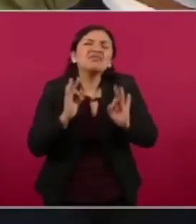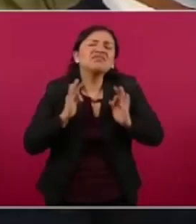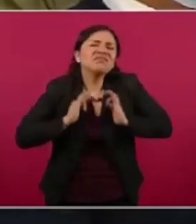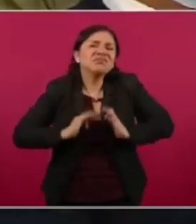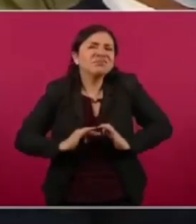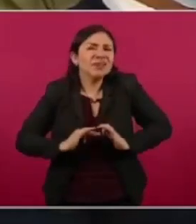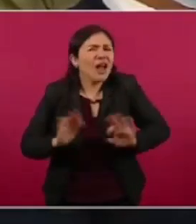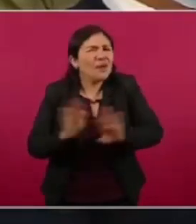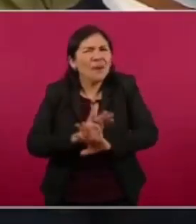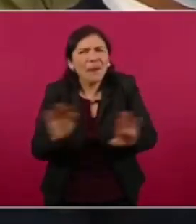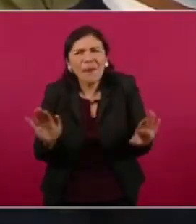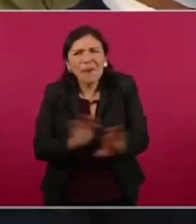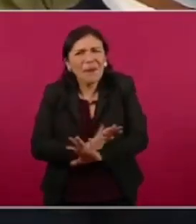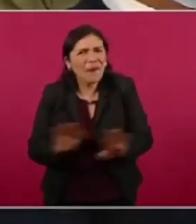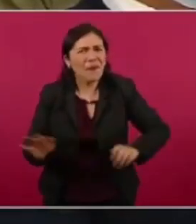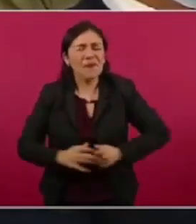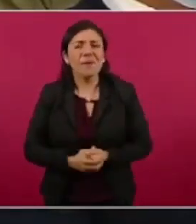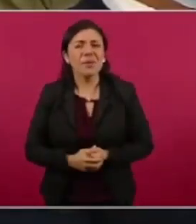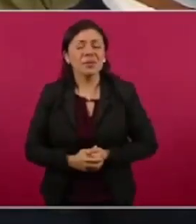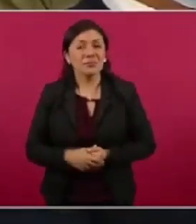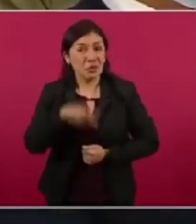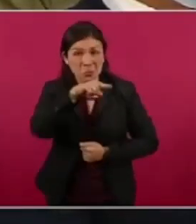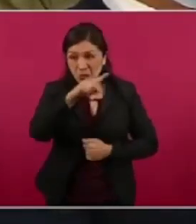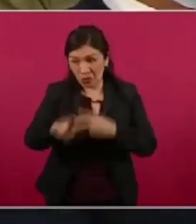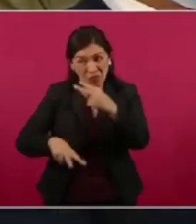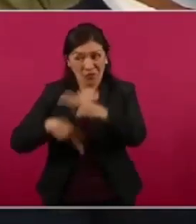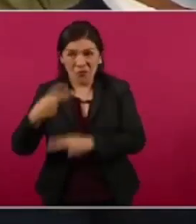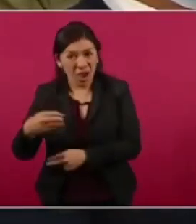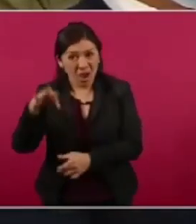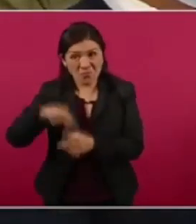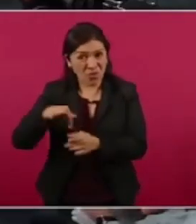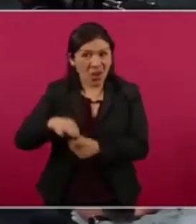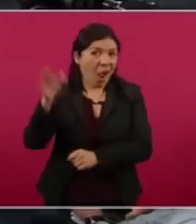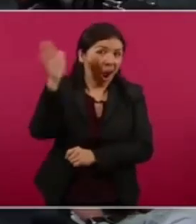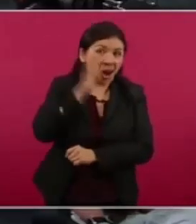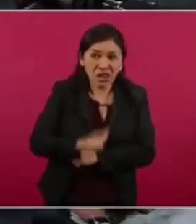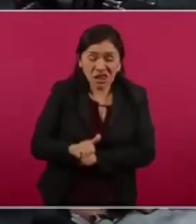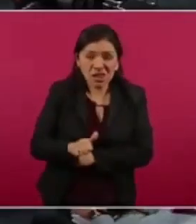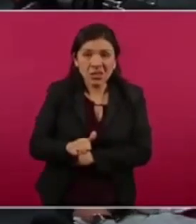No, si no vas a votar,